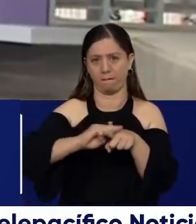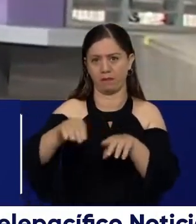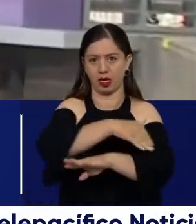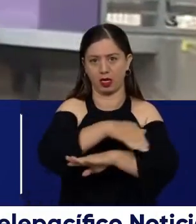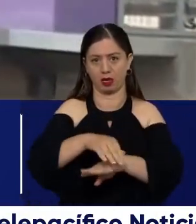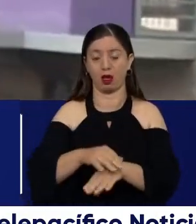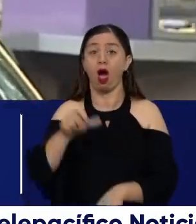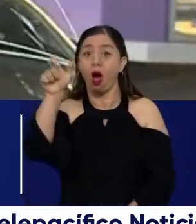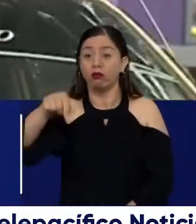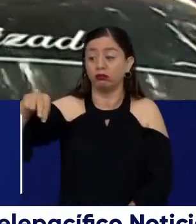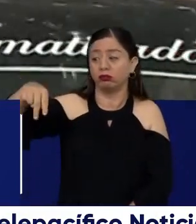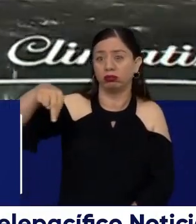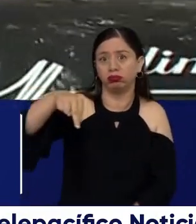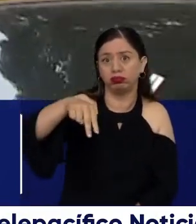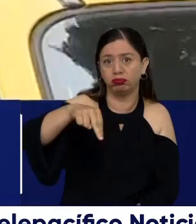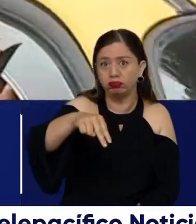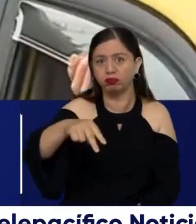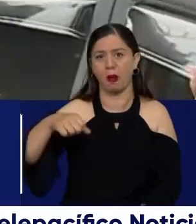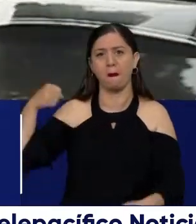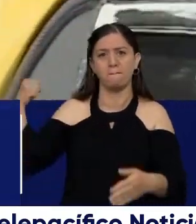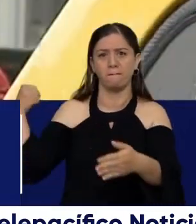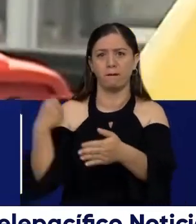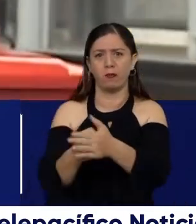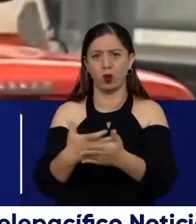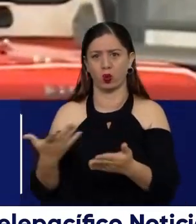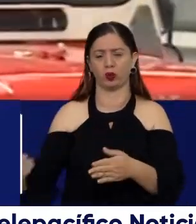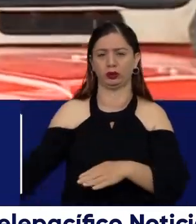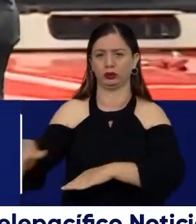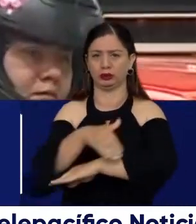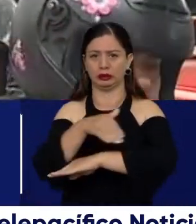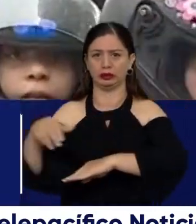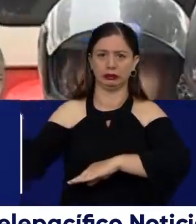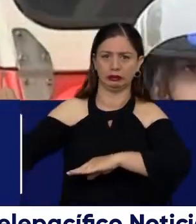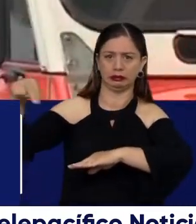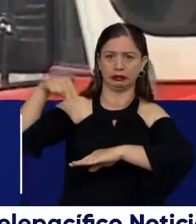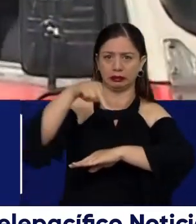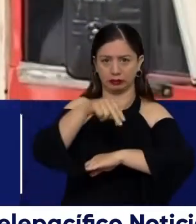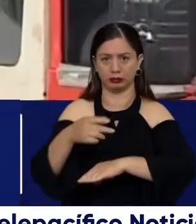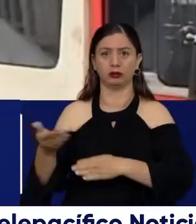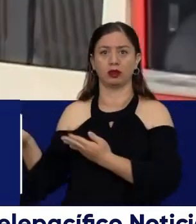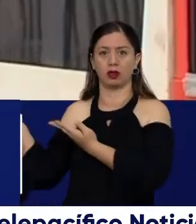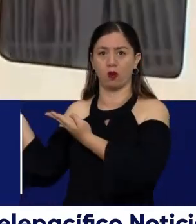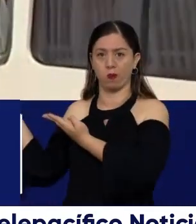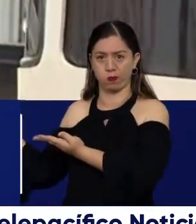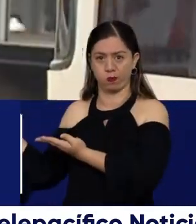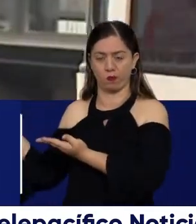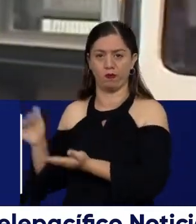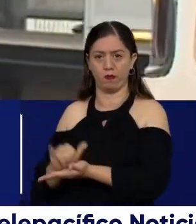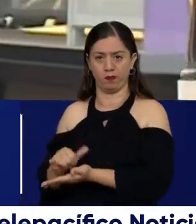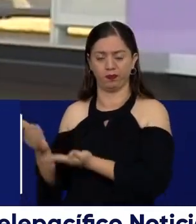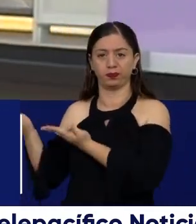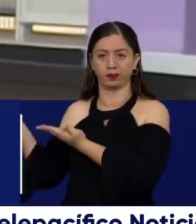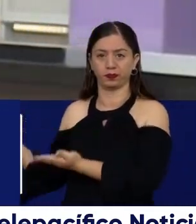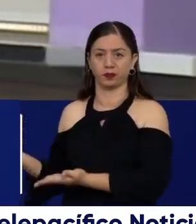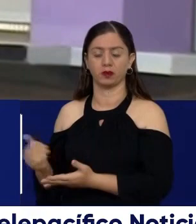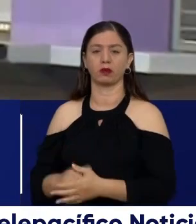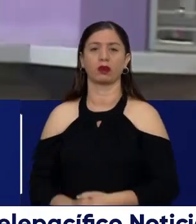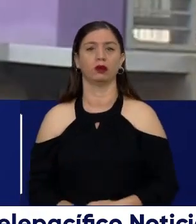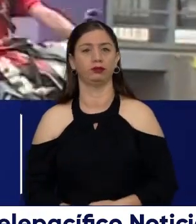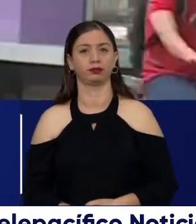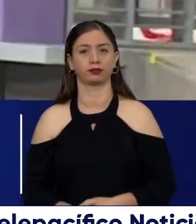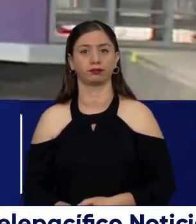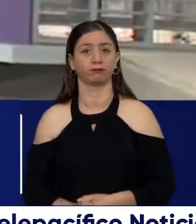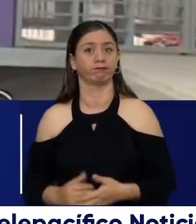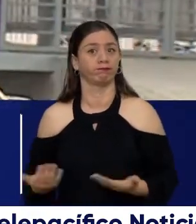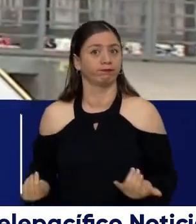fue arrollado cuando intentaba cruzar esta calzada, la que ustedes pueden ver en este momento en las imágenes. Hasta